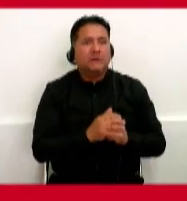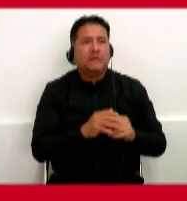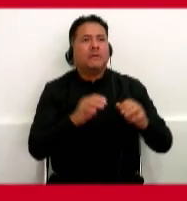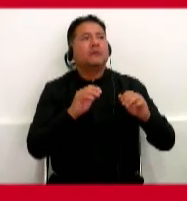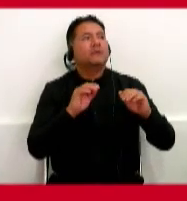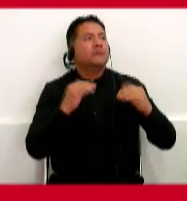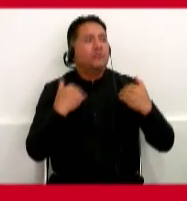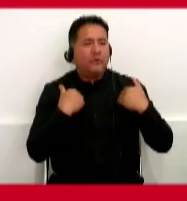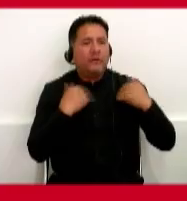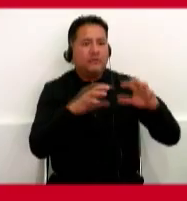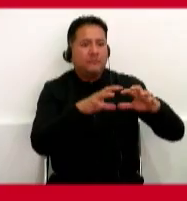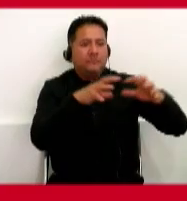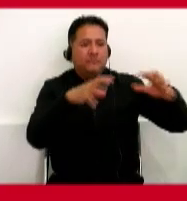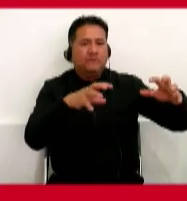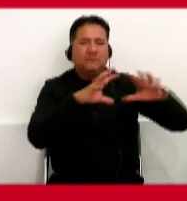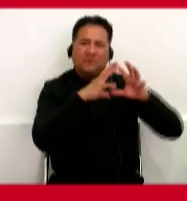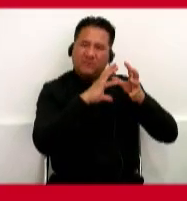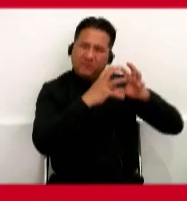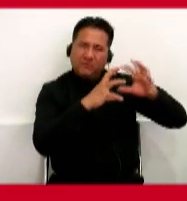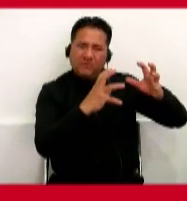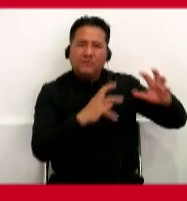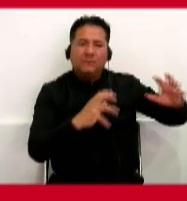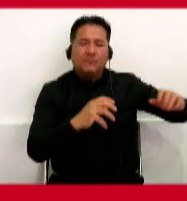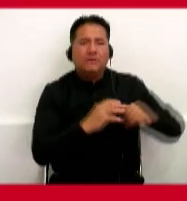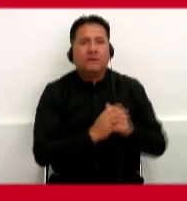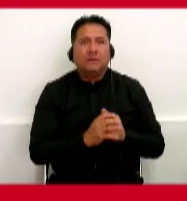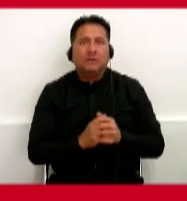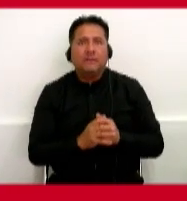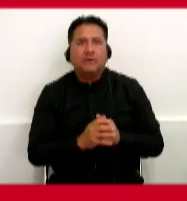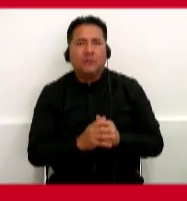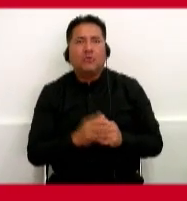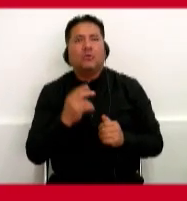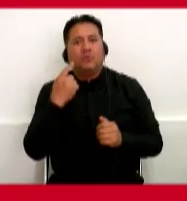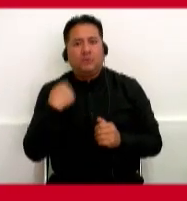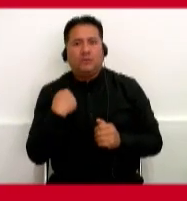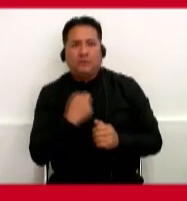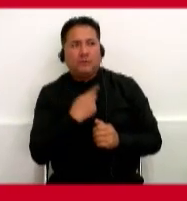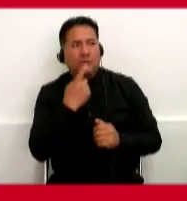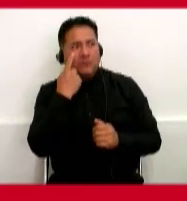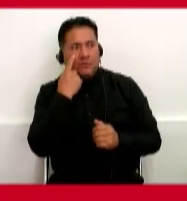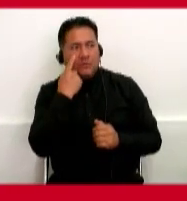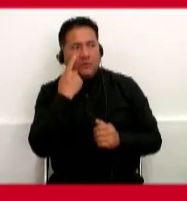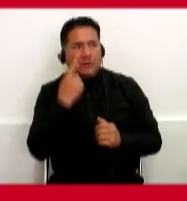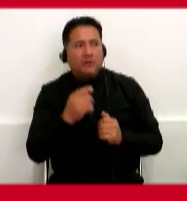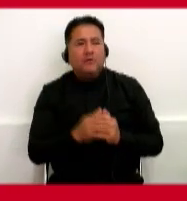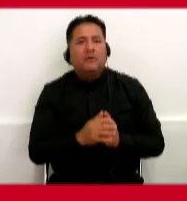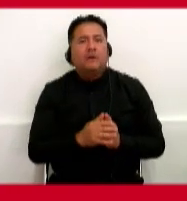deformación, que nosotros dentro del contexto geomecánico conocemos como los efectos del squeezing.